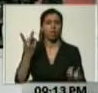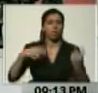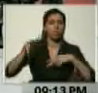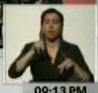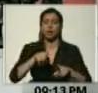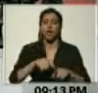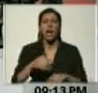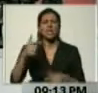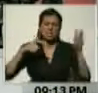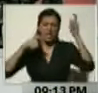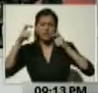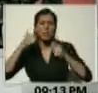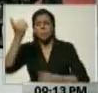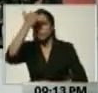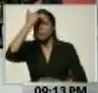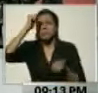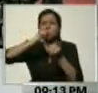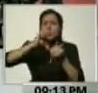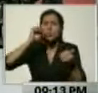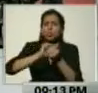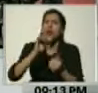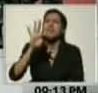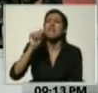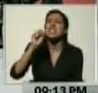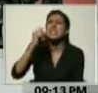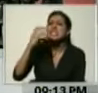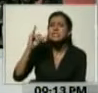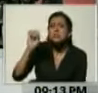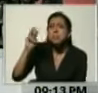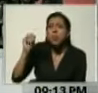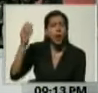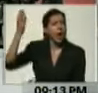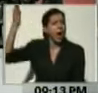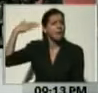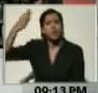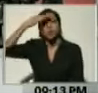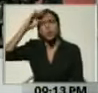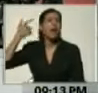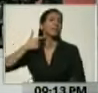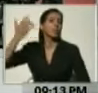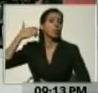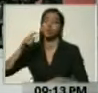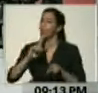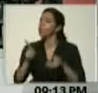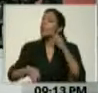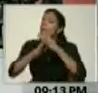son brutos. El fascismo solo se incuba desde los gobiernos. Está bien, pónganse a creer eso.